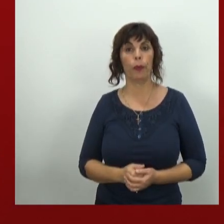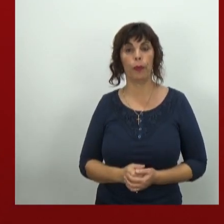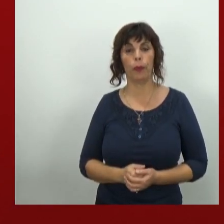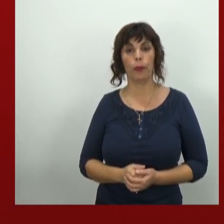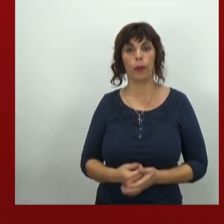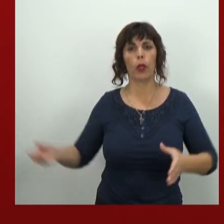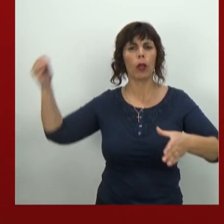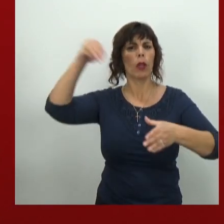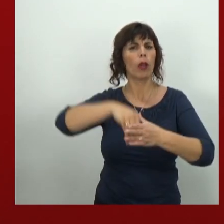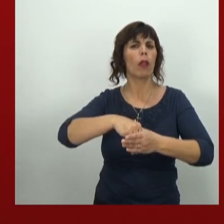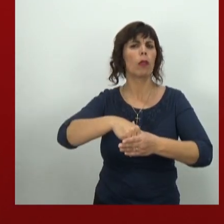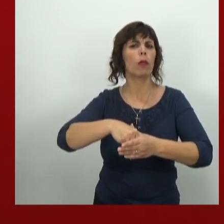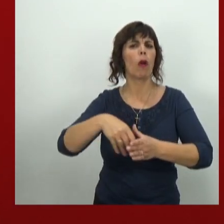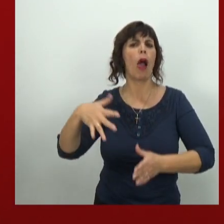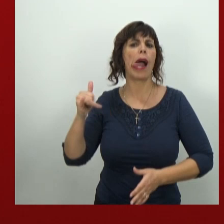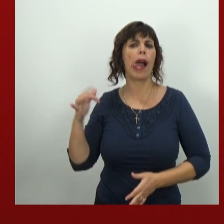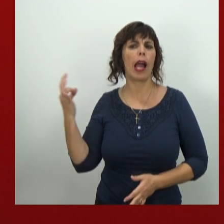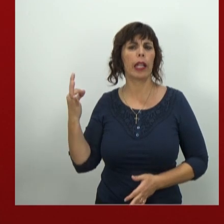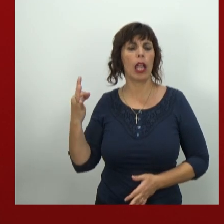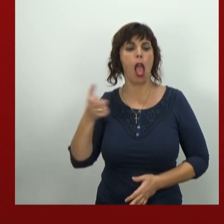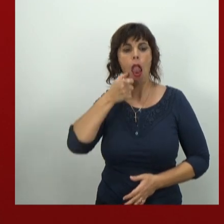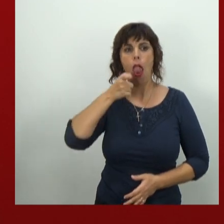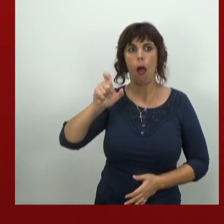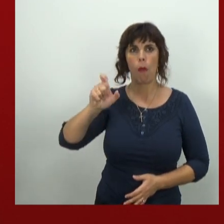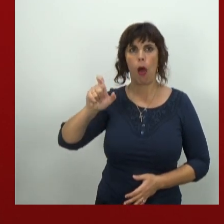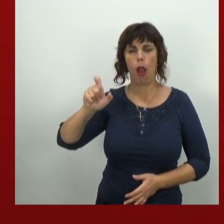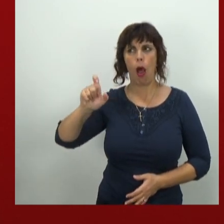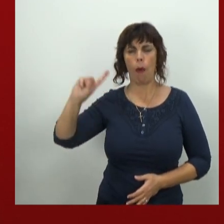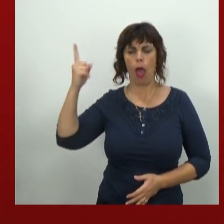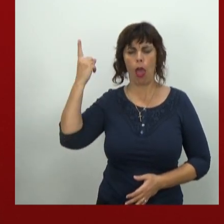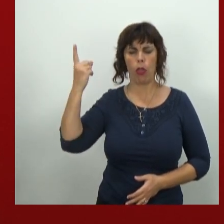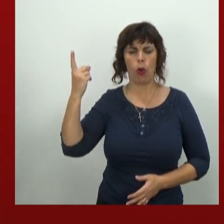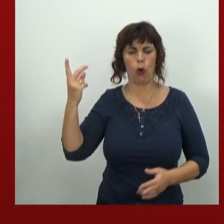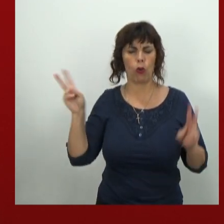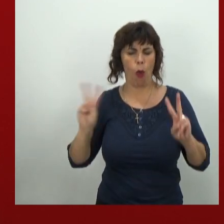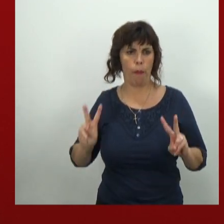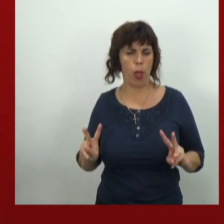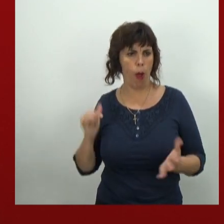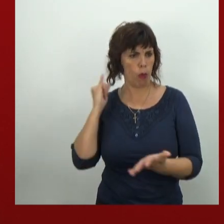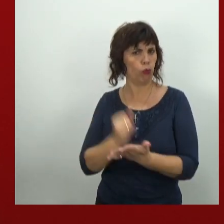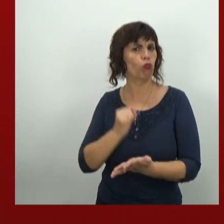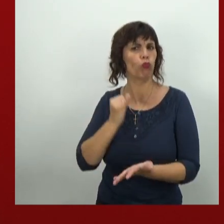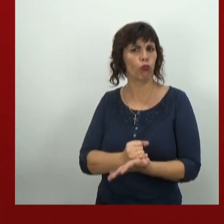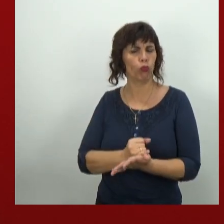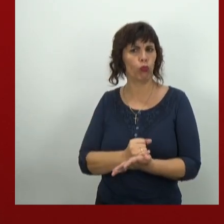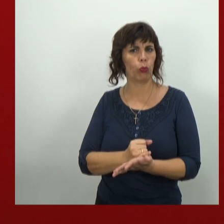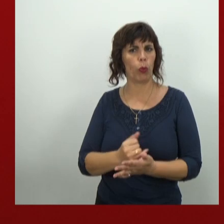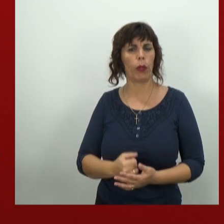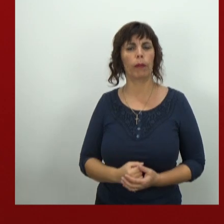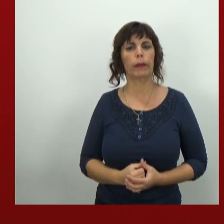que contiene la palabra viva y eficaz de Dios es la